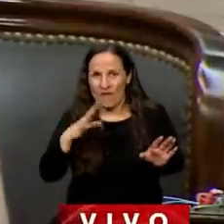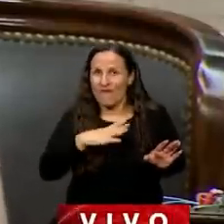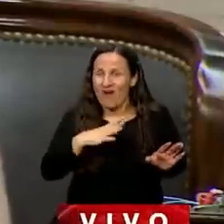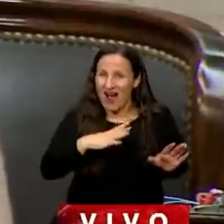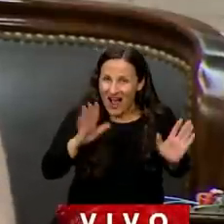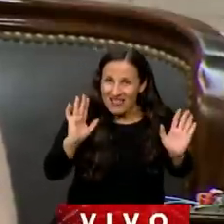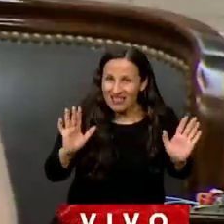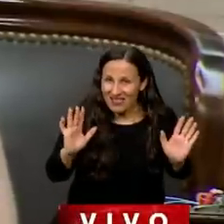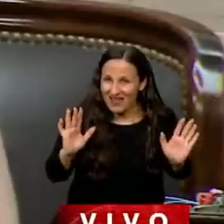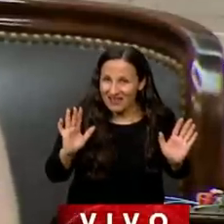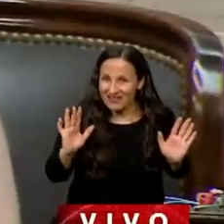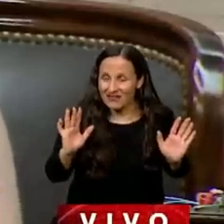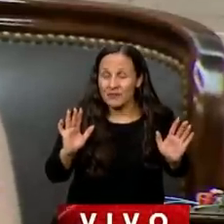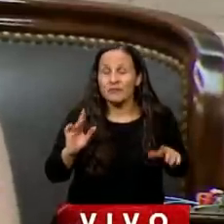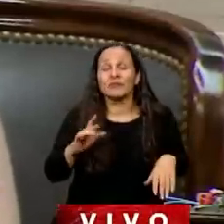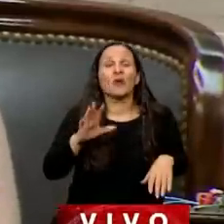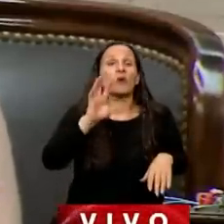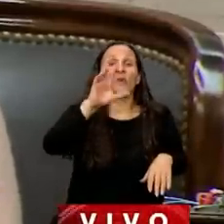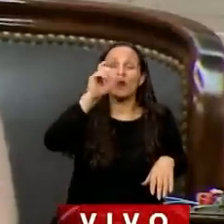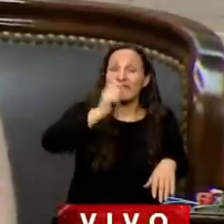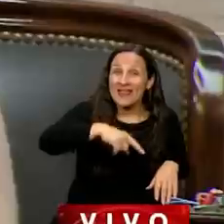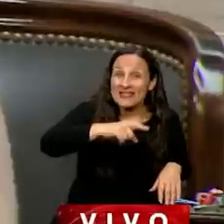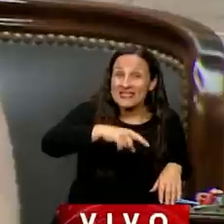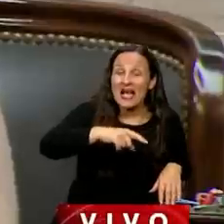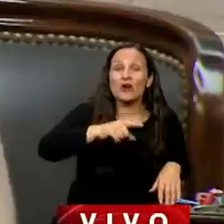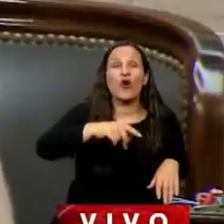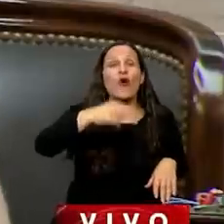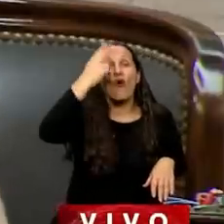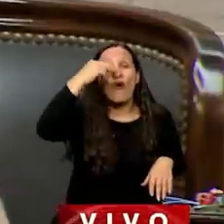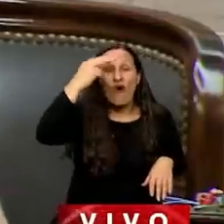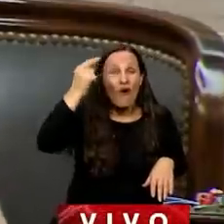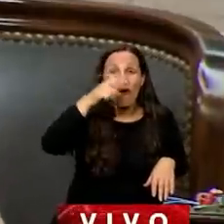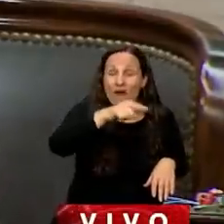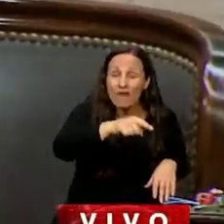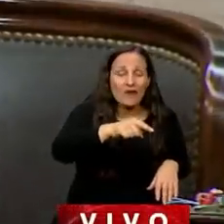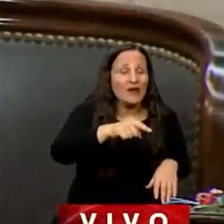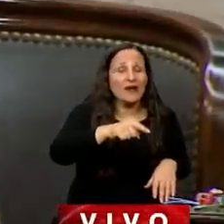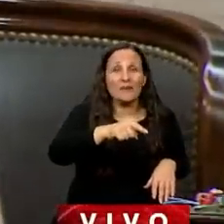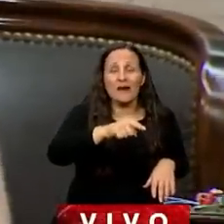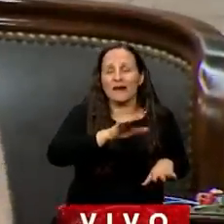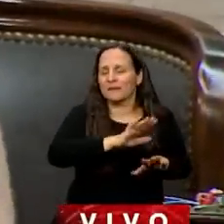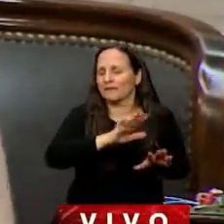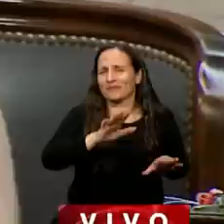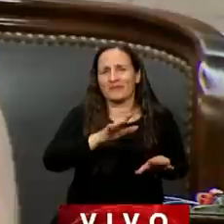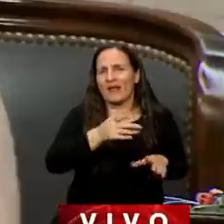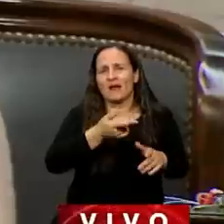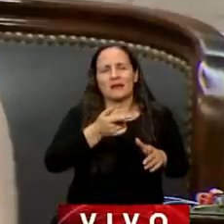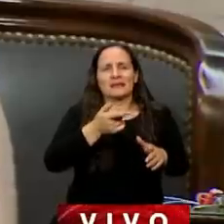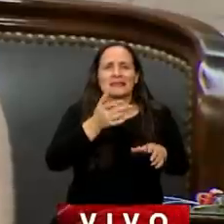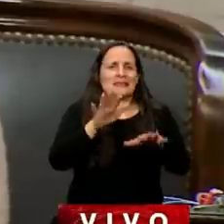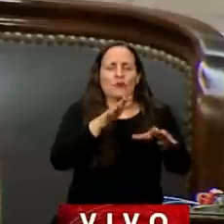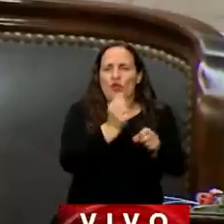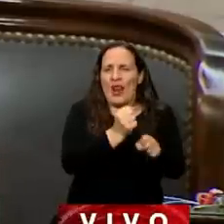paciente. En Chaco, por ejemplo, la enfermería sufre una profunda precariedad laboral.